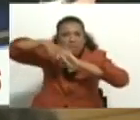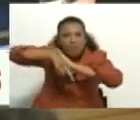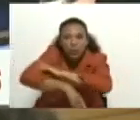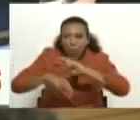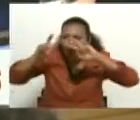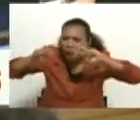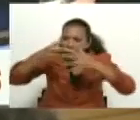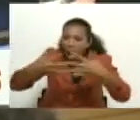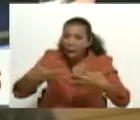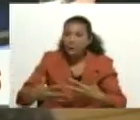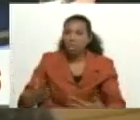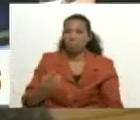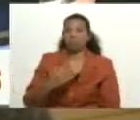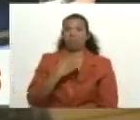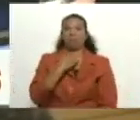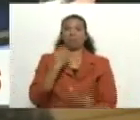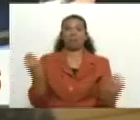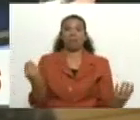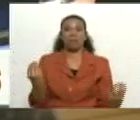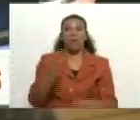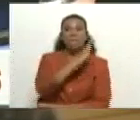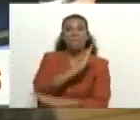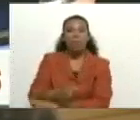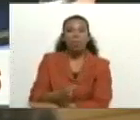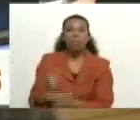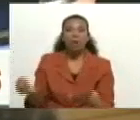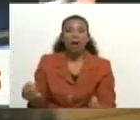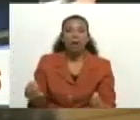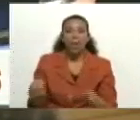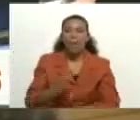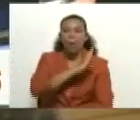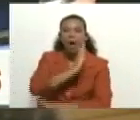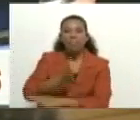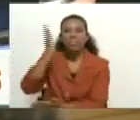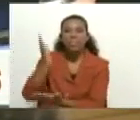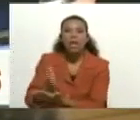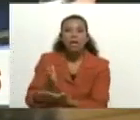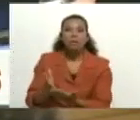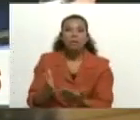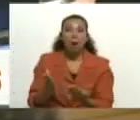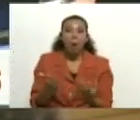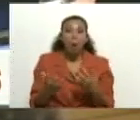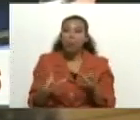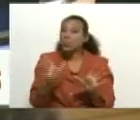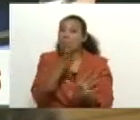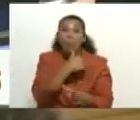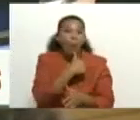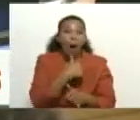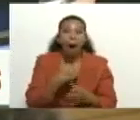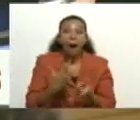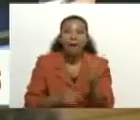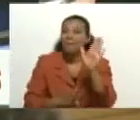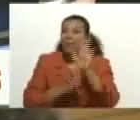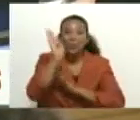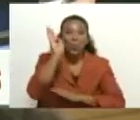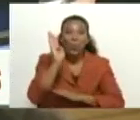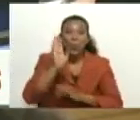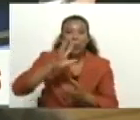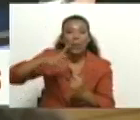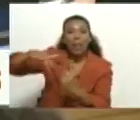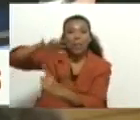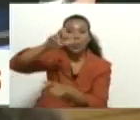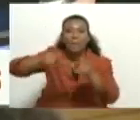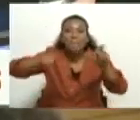conceptualmente se trata de medidas punitivas, medidas de castigo o medidas de coerción y presión económica que condicionan la